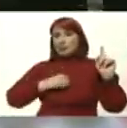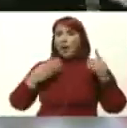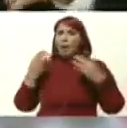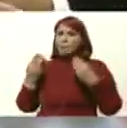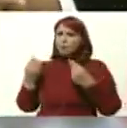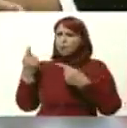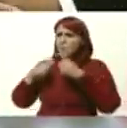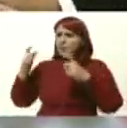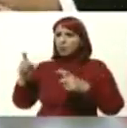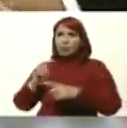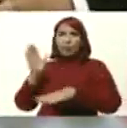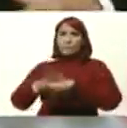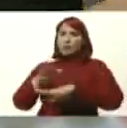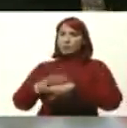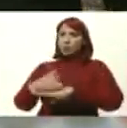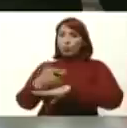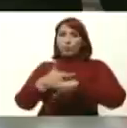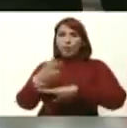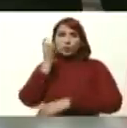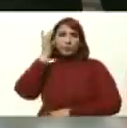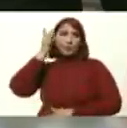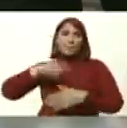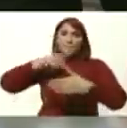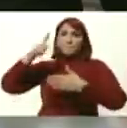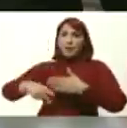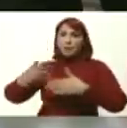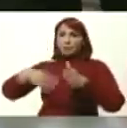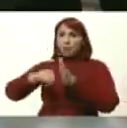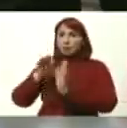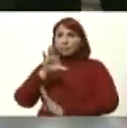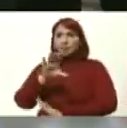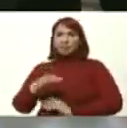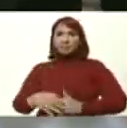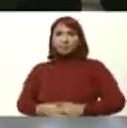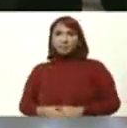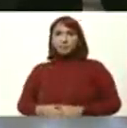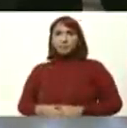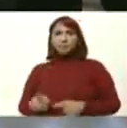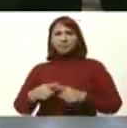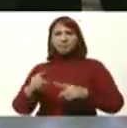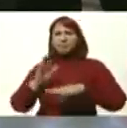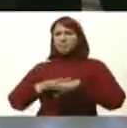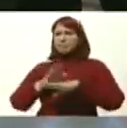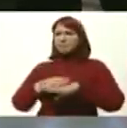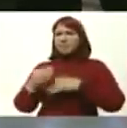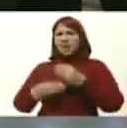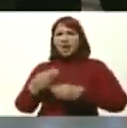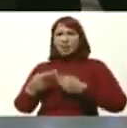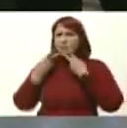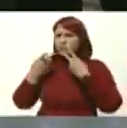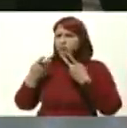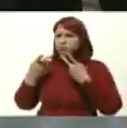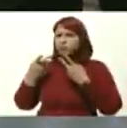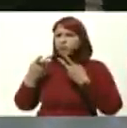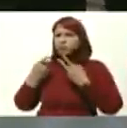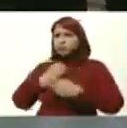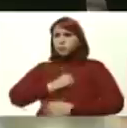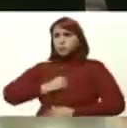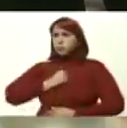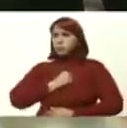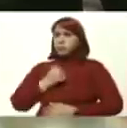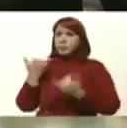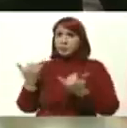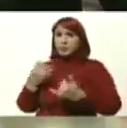no ocurrió y que llevó al gobierno a crear el plan Vuelta a la Patria. Pero ¿por qué hago esta mención? Porque desafortunadamente y